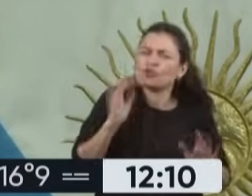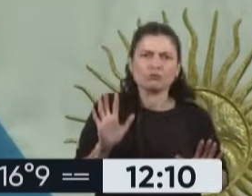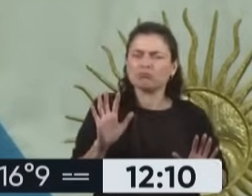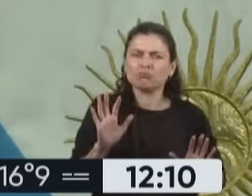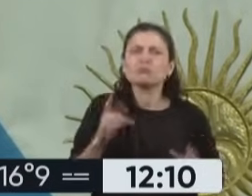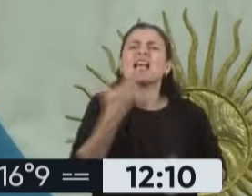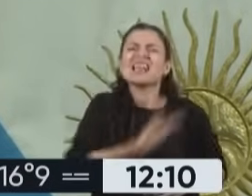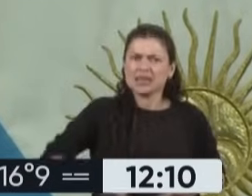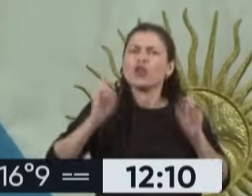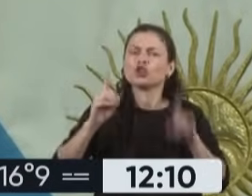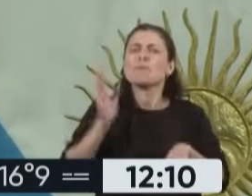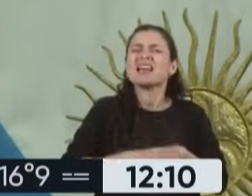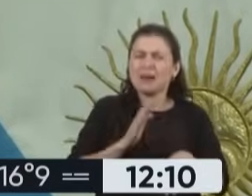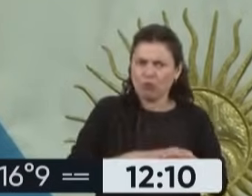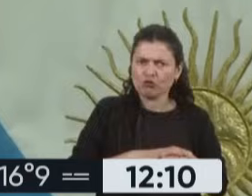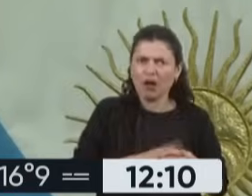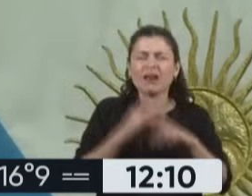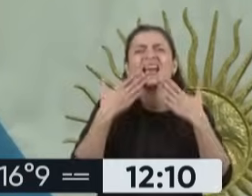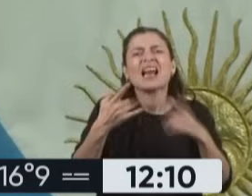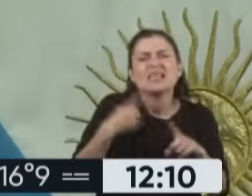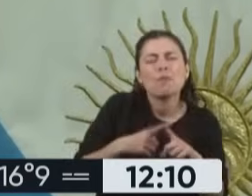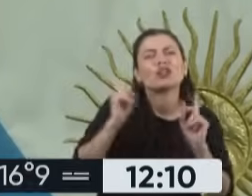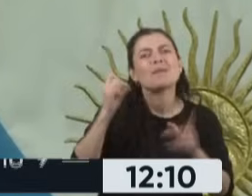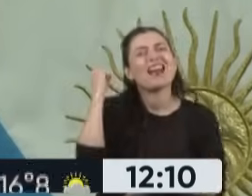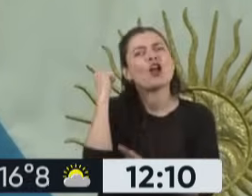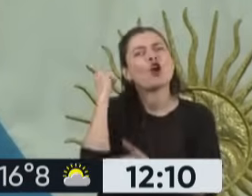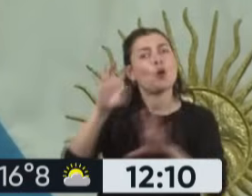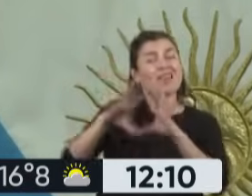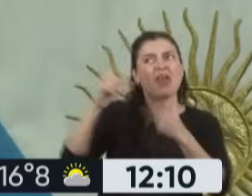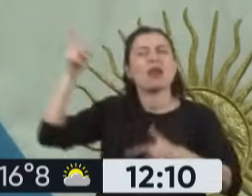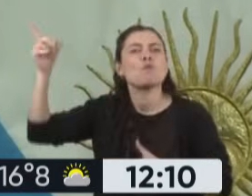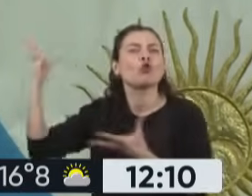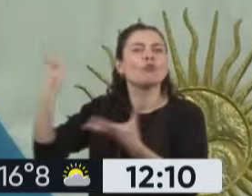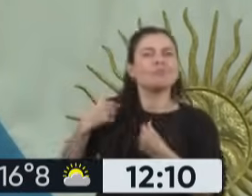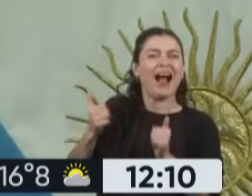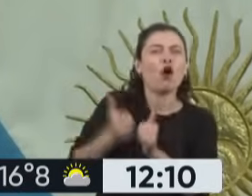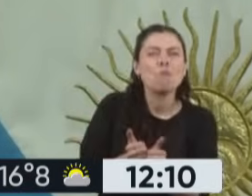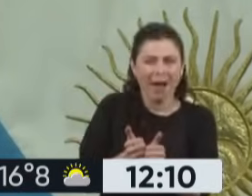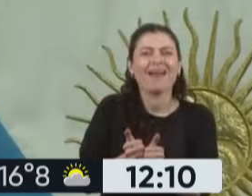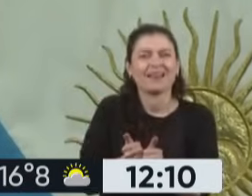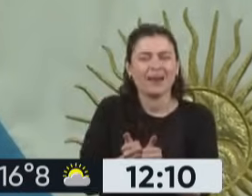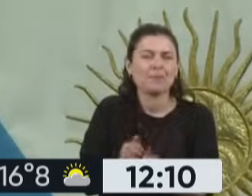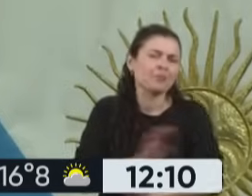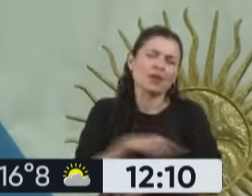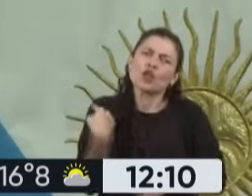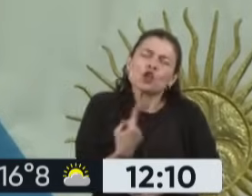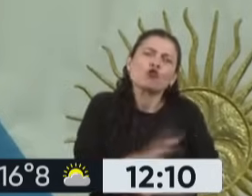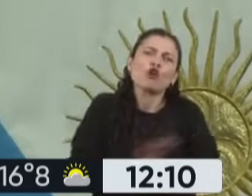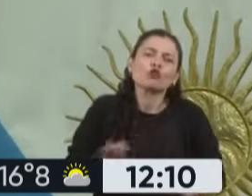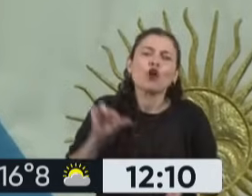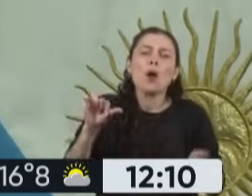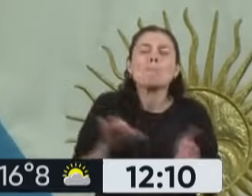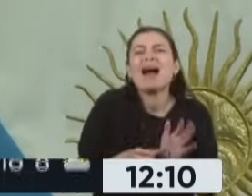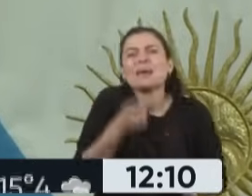permitirá, junto al orden macroeconómico, solidificar las bases del crecimiento de la economía. Tenemos que dejar de ser un país que uno compraba